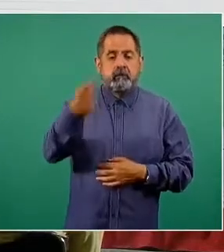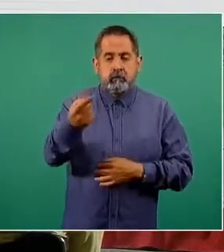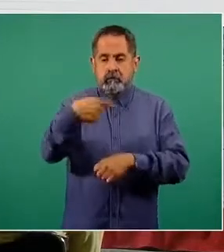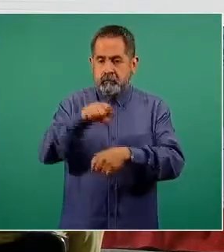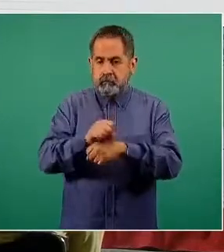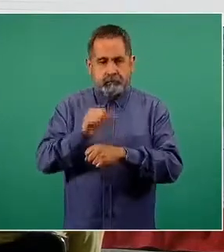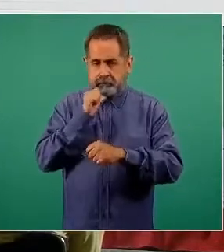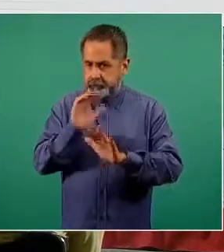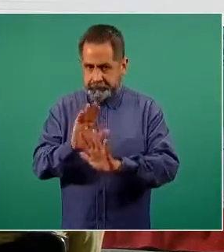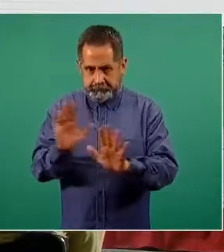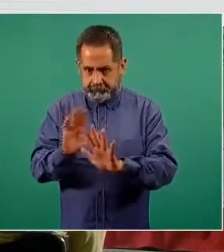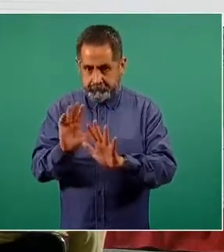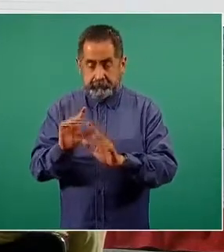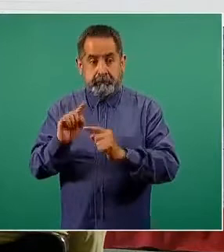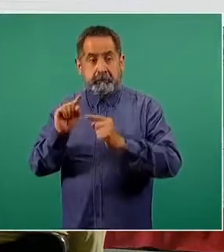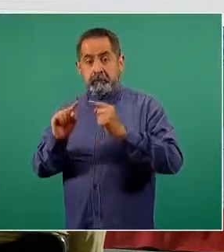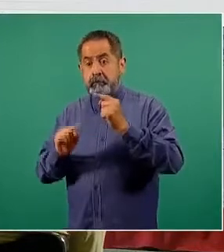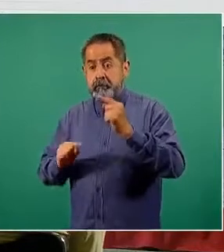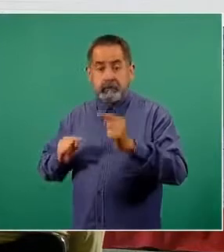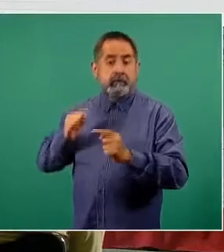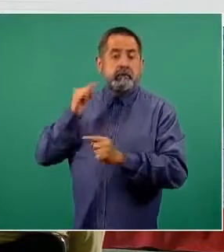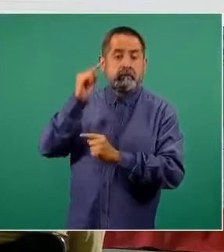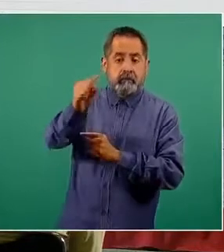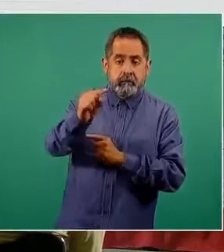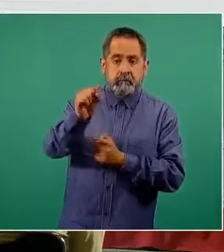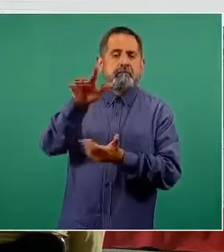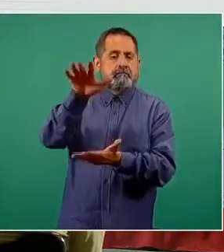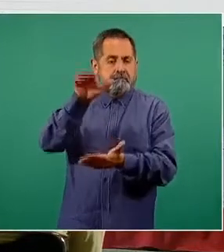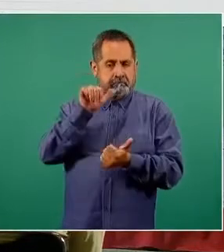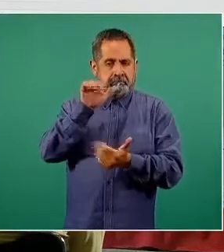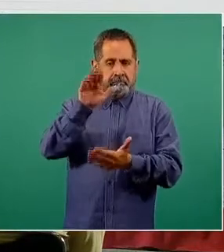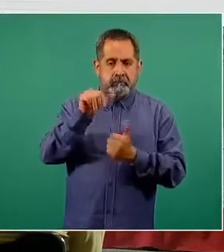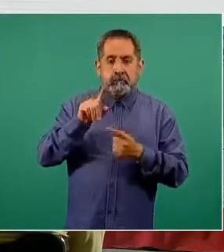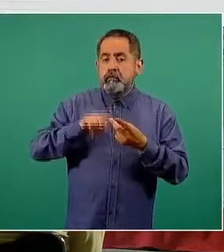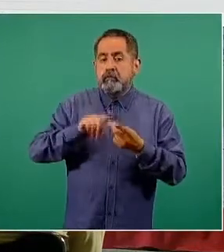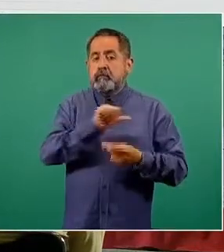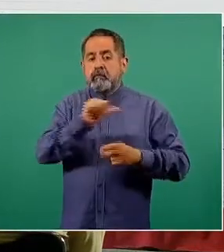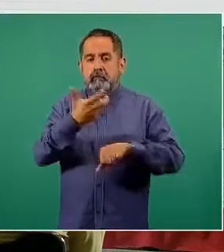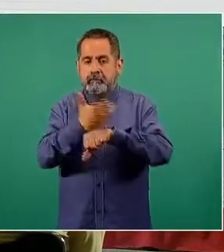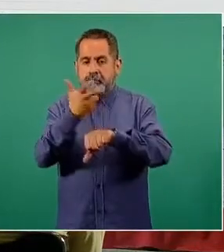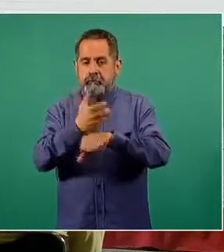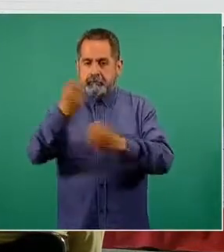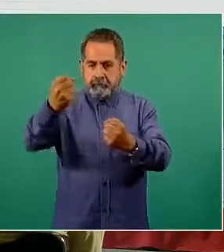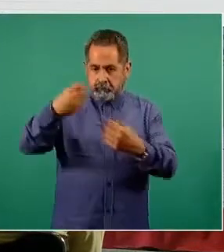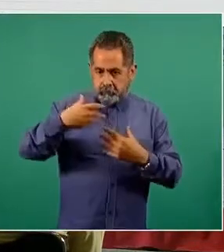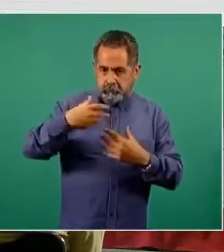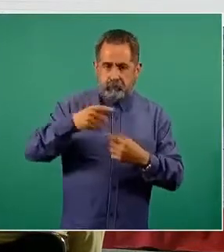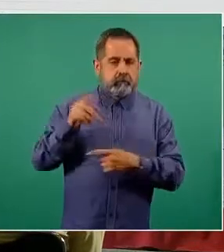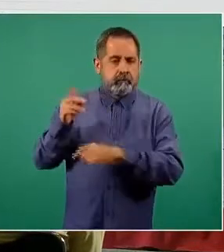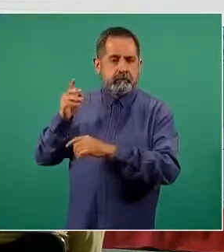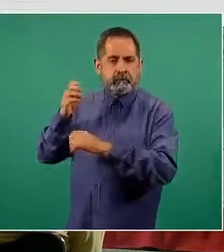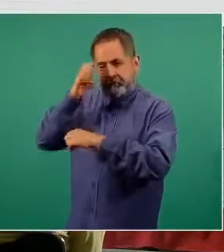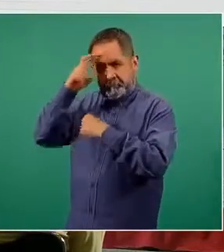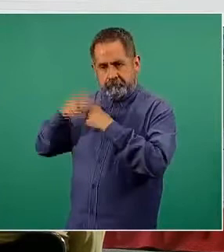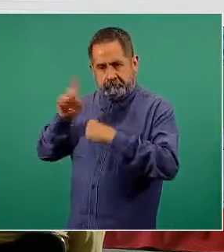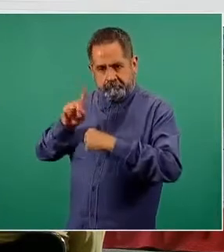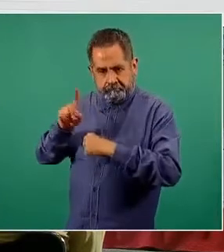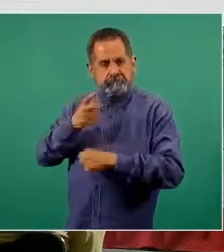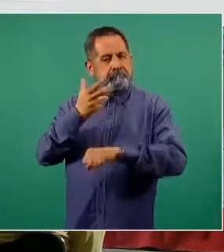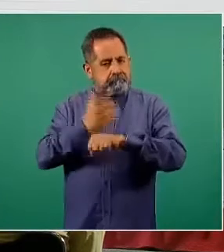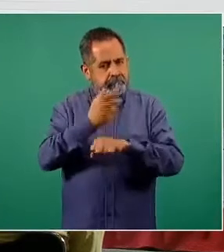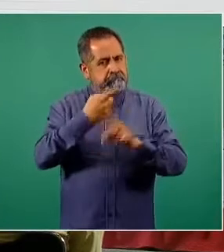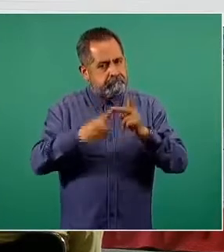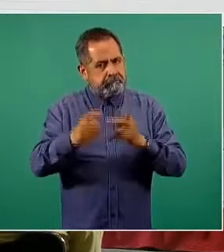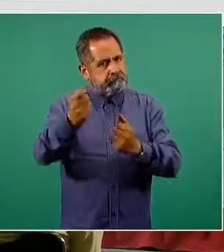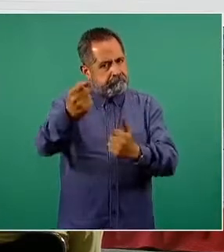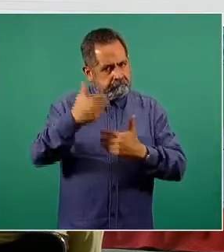no nos va a mandar, pero ya estaremos abastecidos con este anticipo. De las otras vacunas se está trabajando también sus fechas